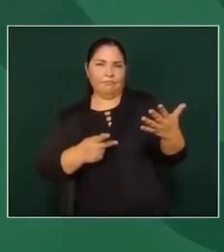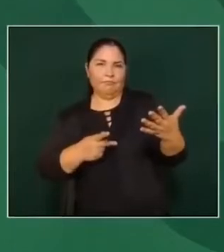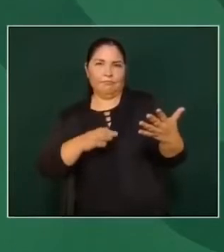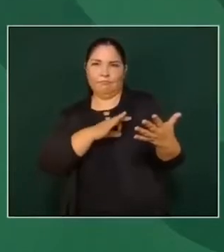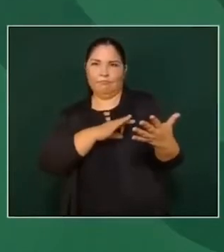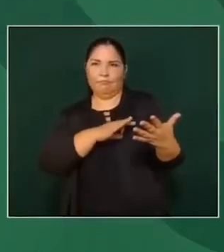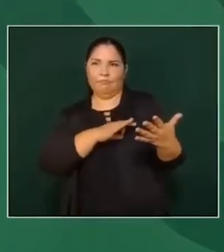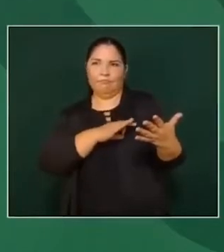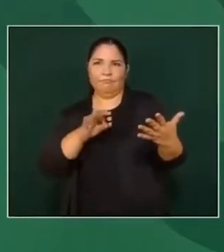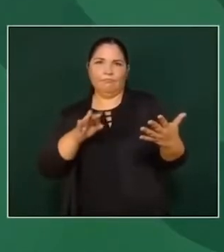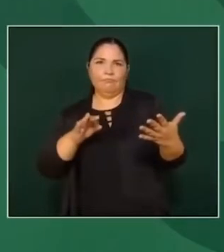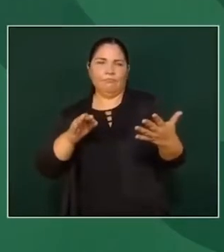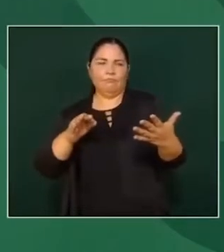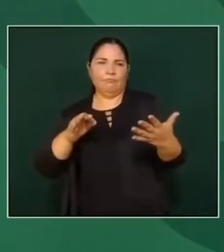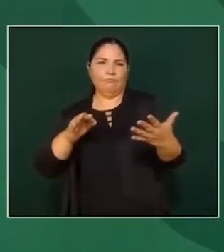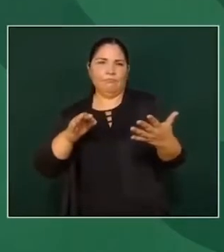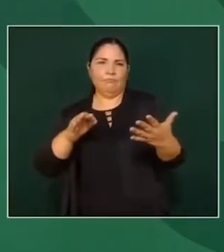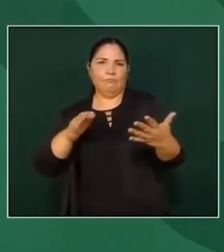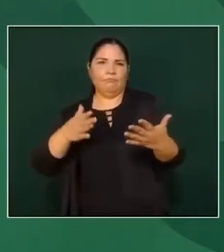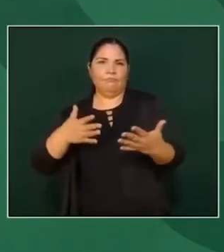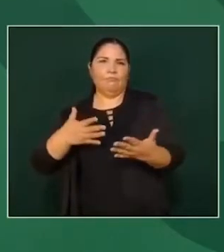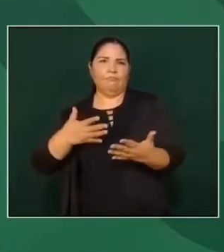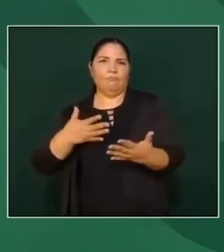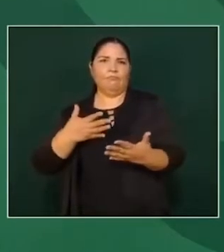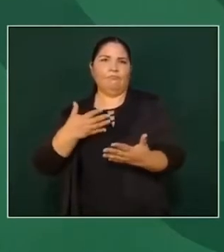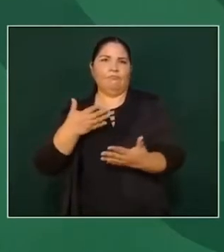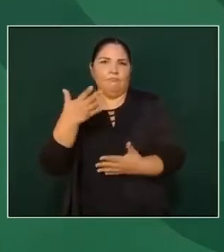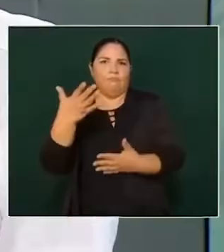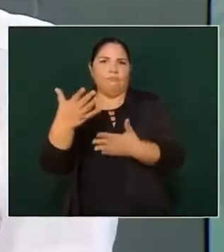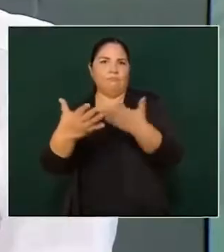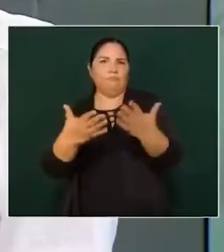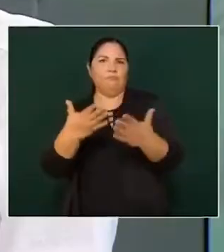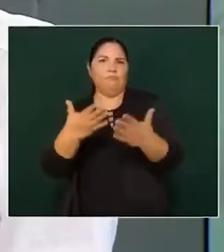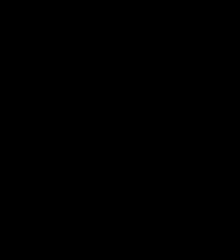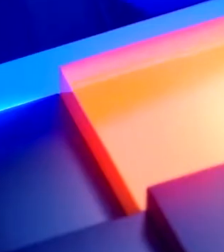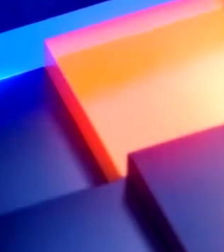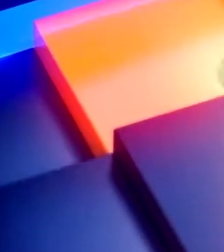a terminar de dar resultados. ¡Gracias!